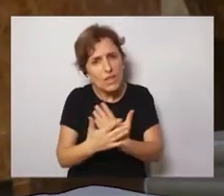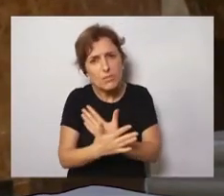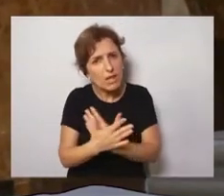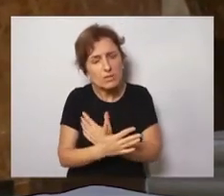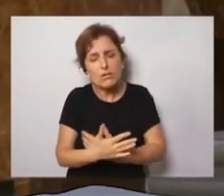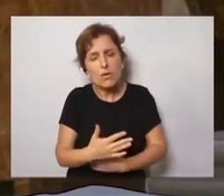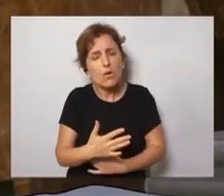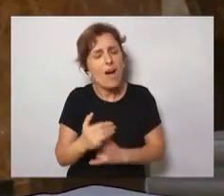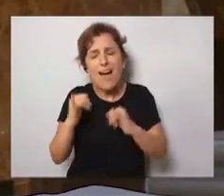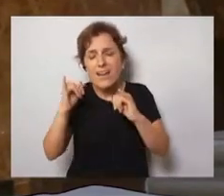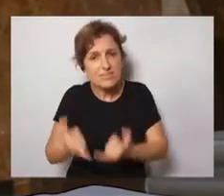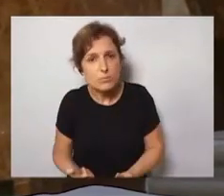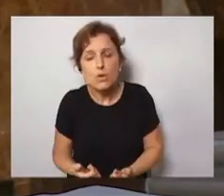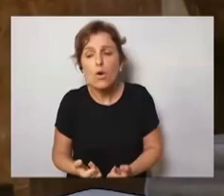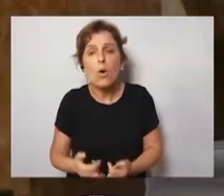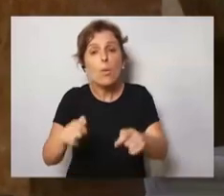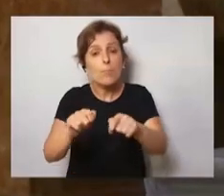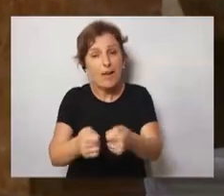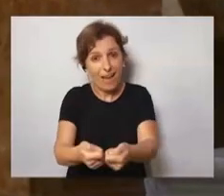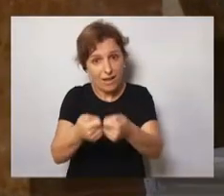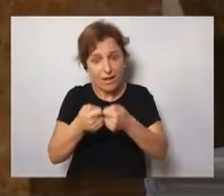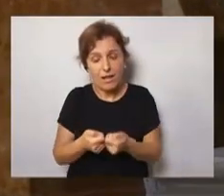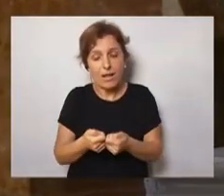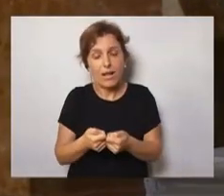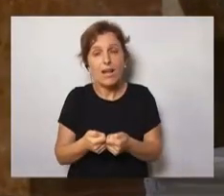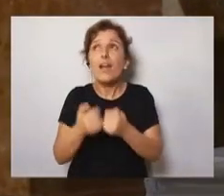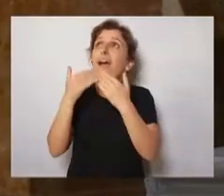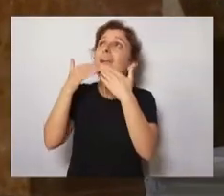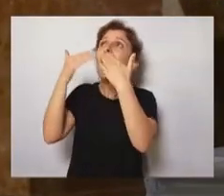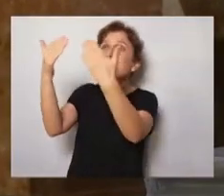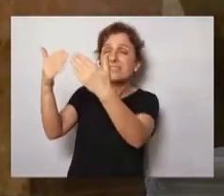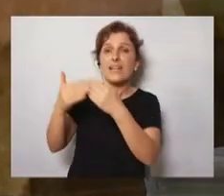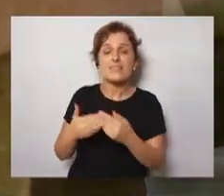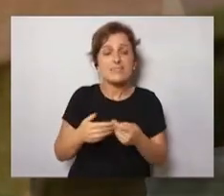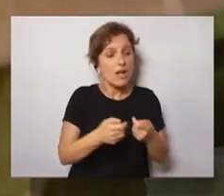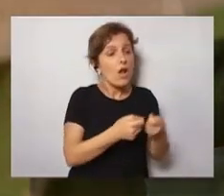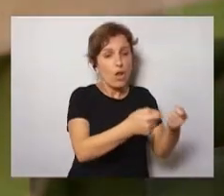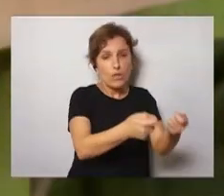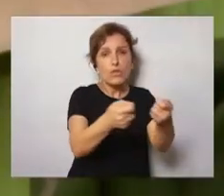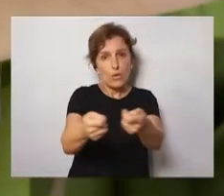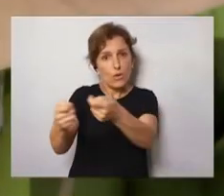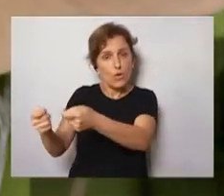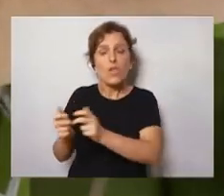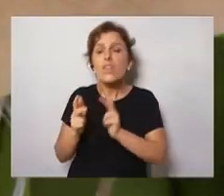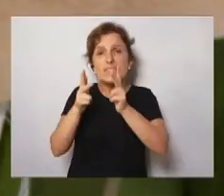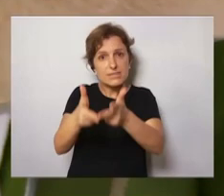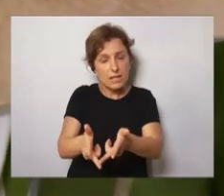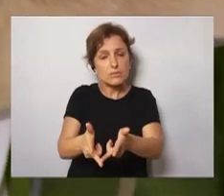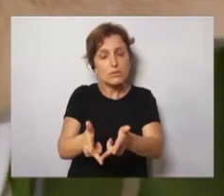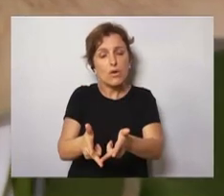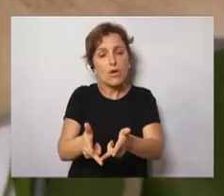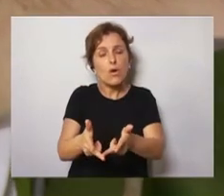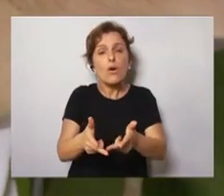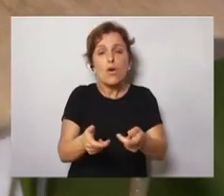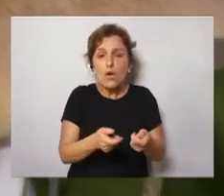y lo dio a sus discípulos diciendo tomen y coman todos de él porque esto es mi